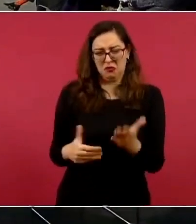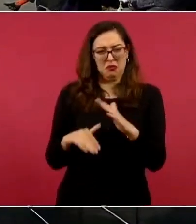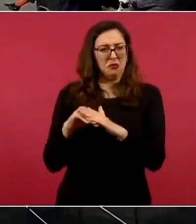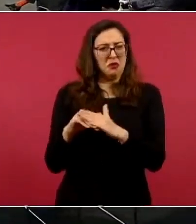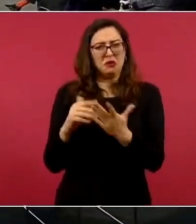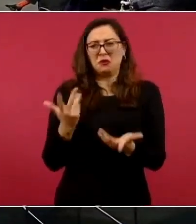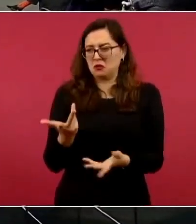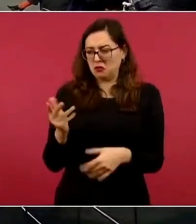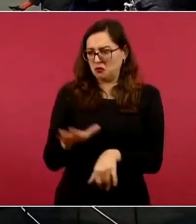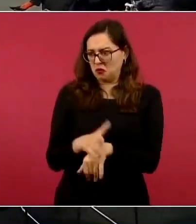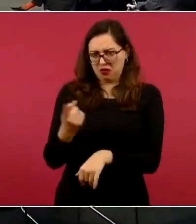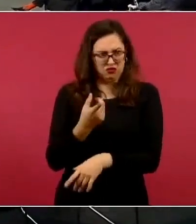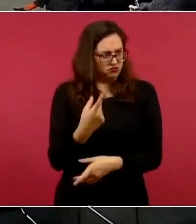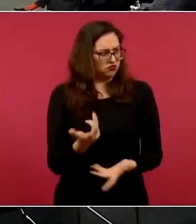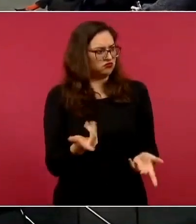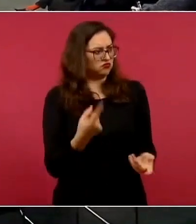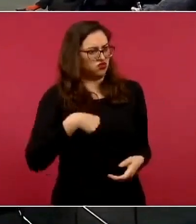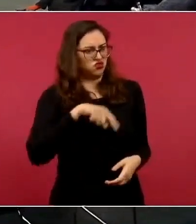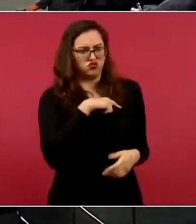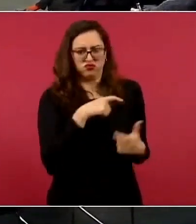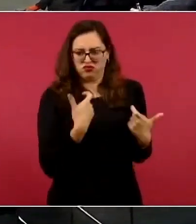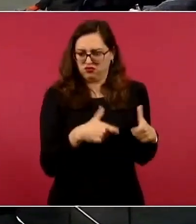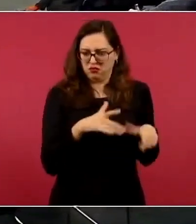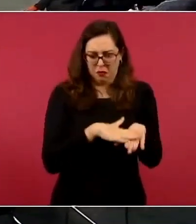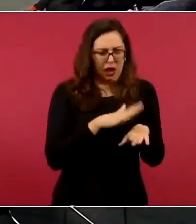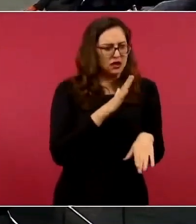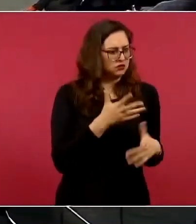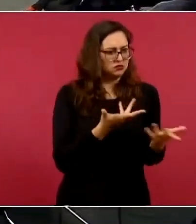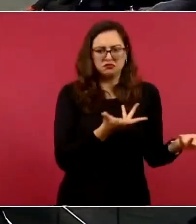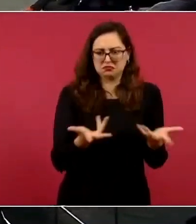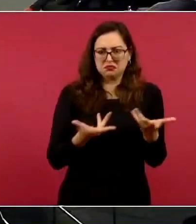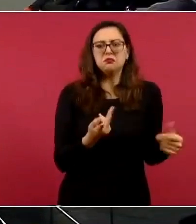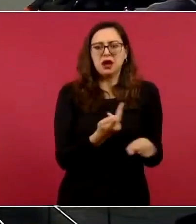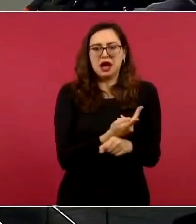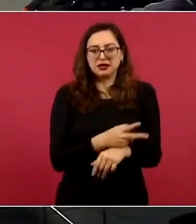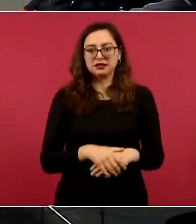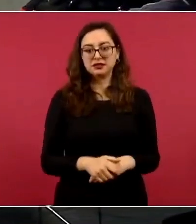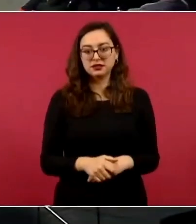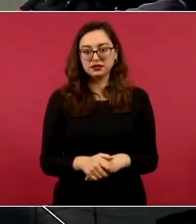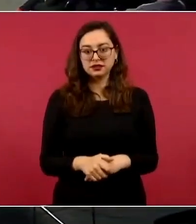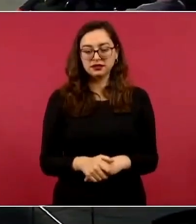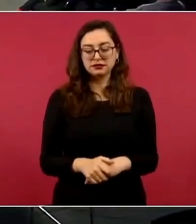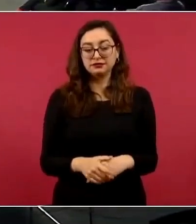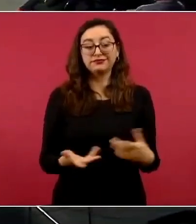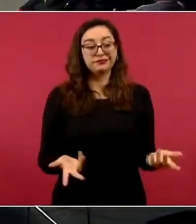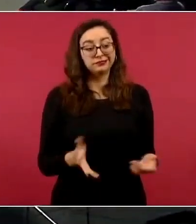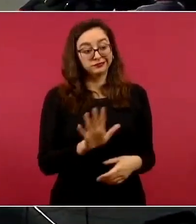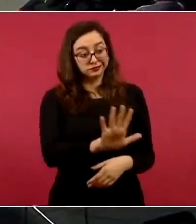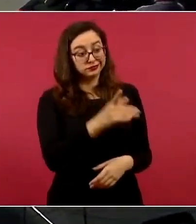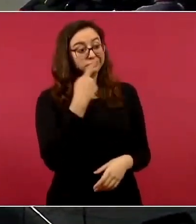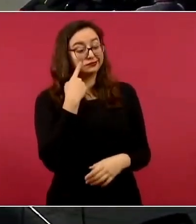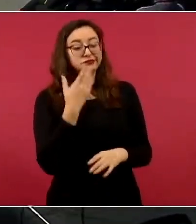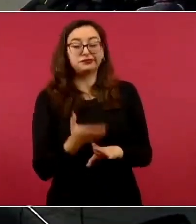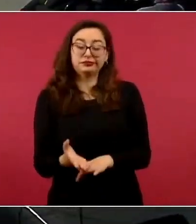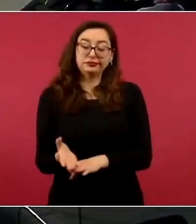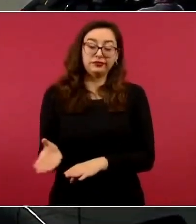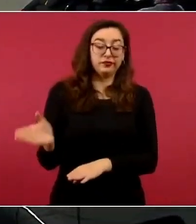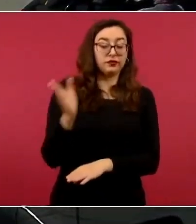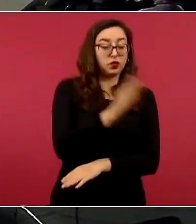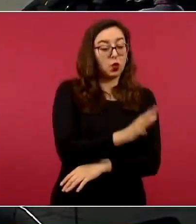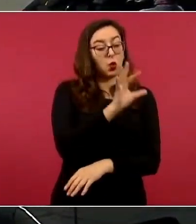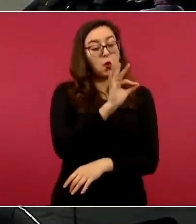Sí, nada más que cuando empezó el neoliberalismo, hace 30, 40 años, un